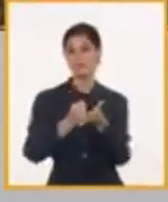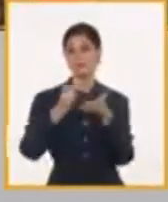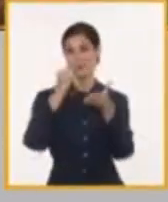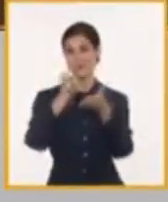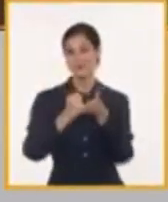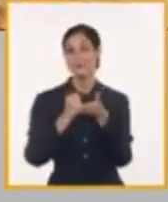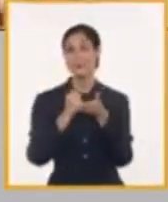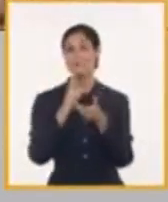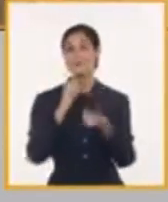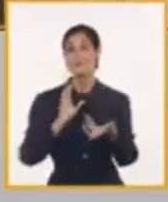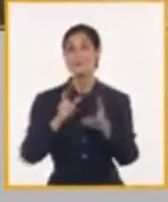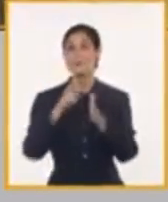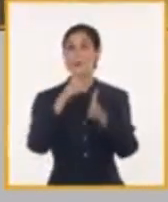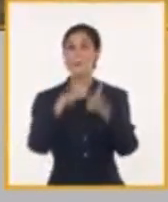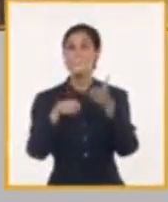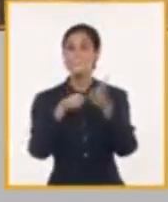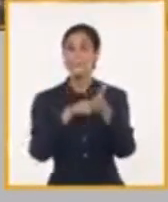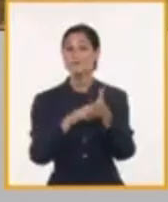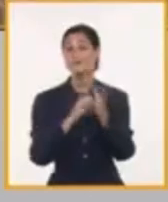una